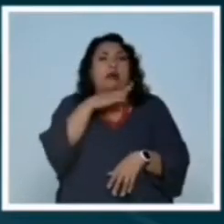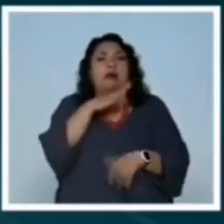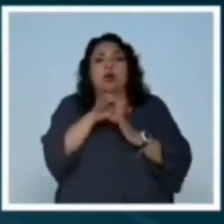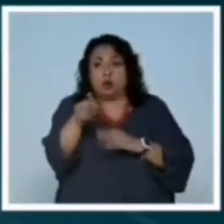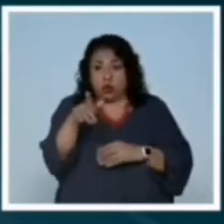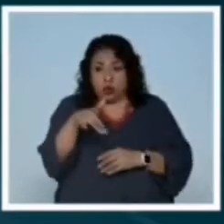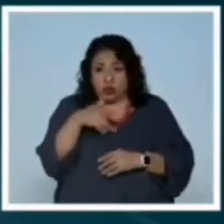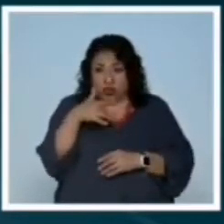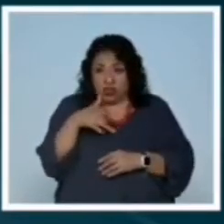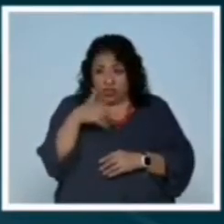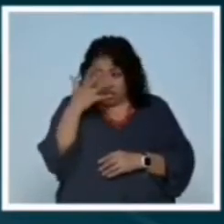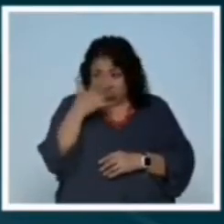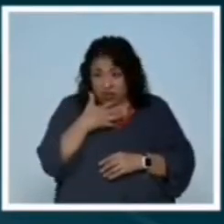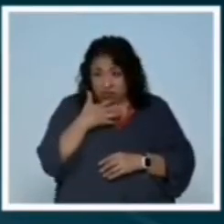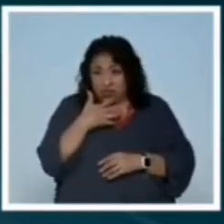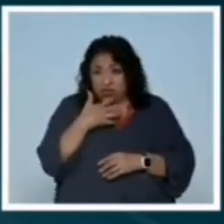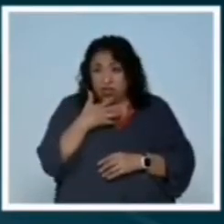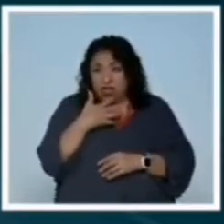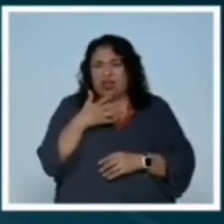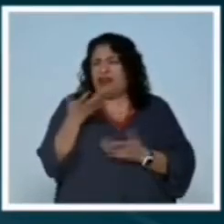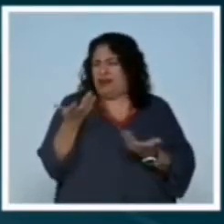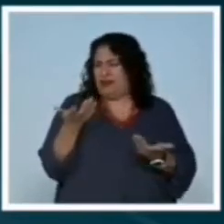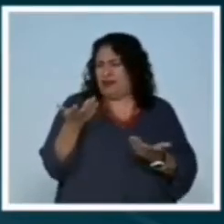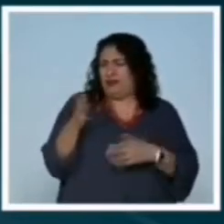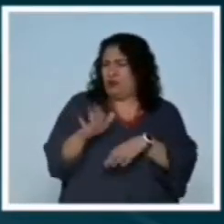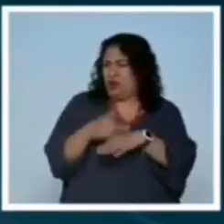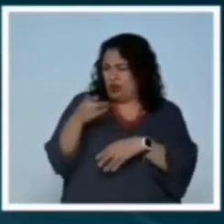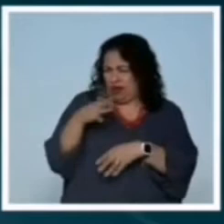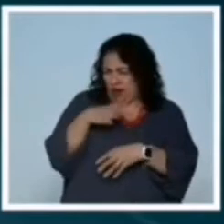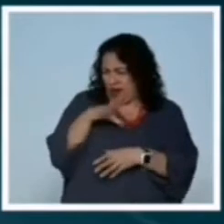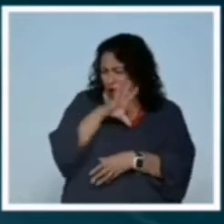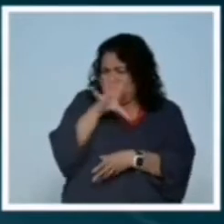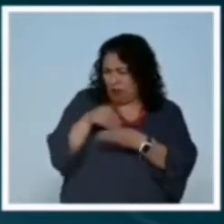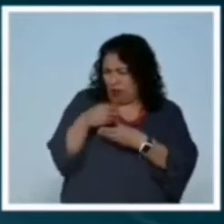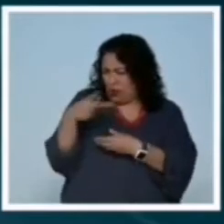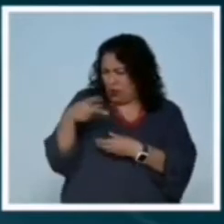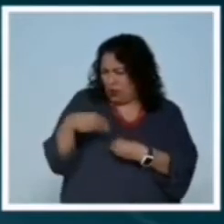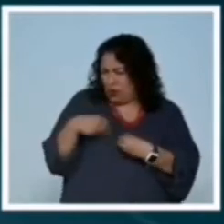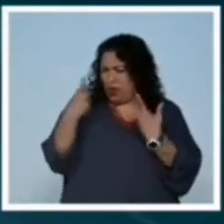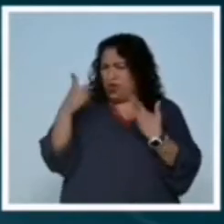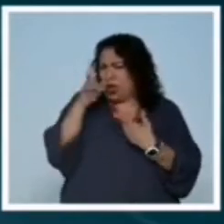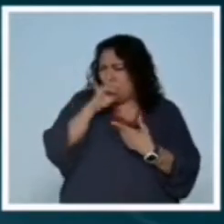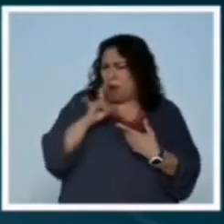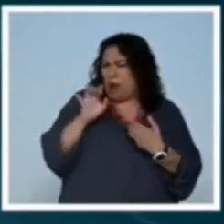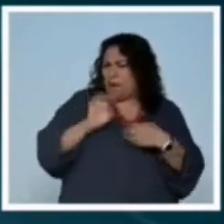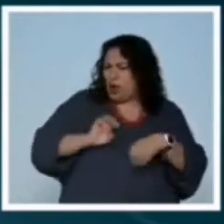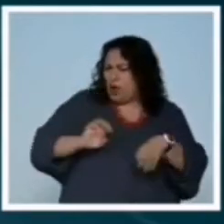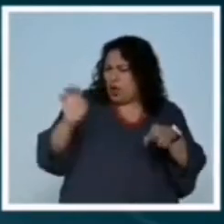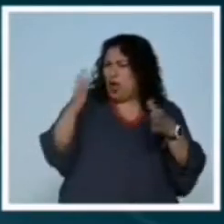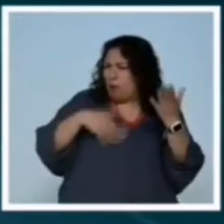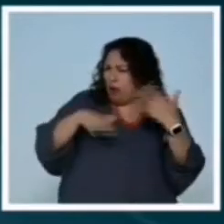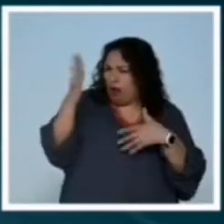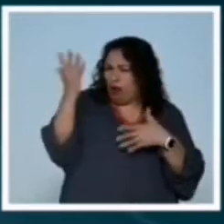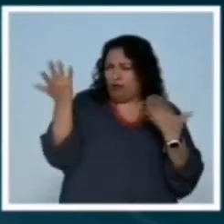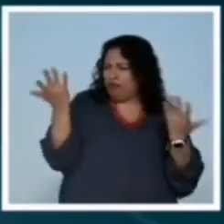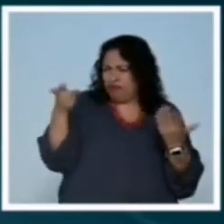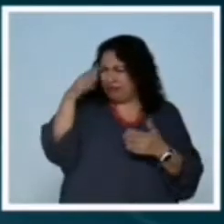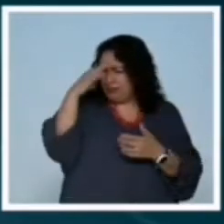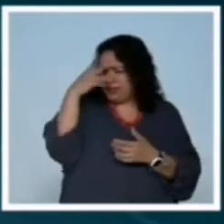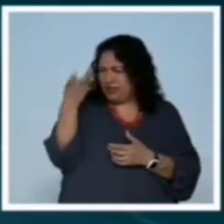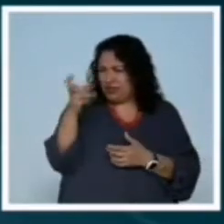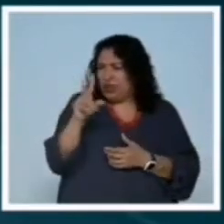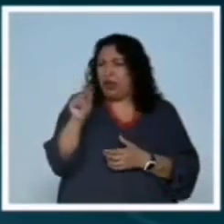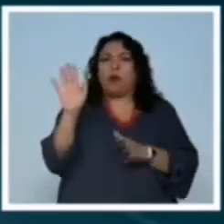que sienten te sientes triste y decirte ahí no porque si tienes toda la vida por triunfar es guapa elegante triunfadora no piense esas